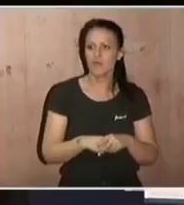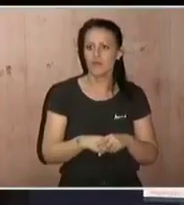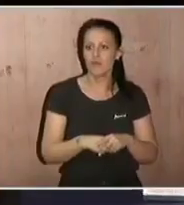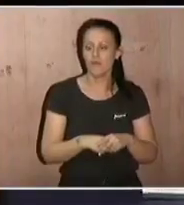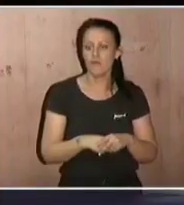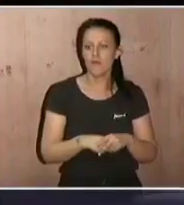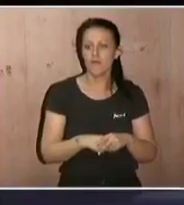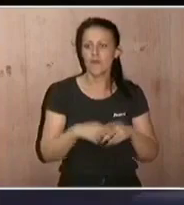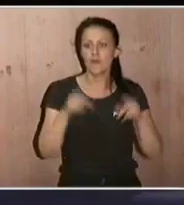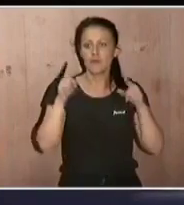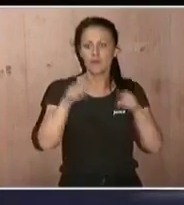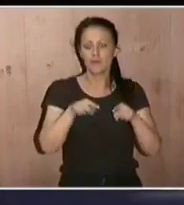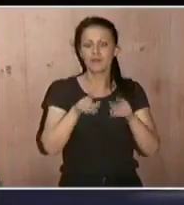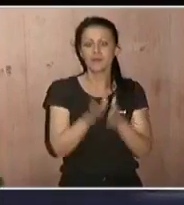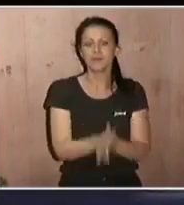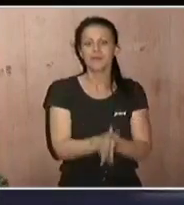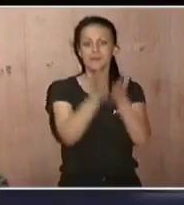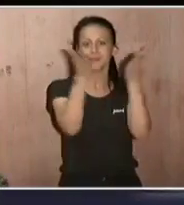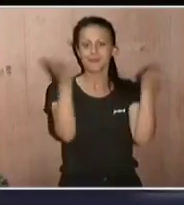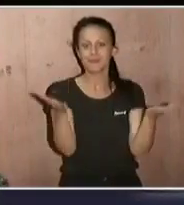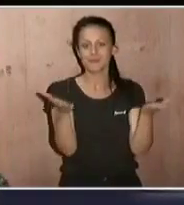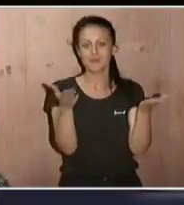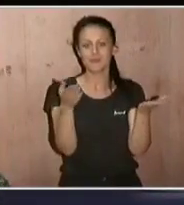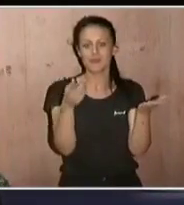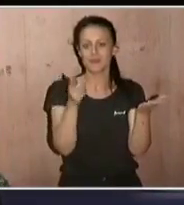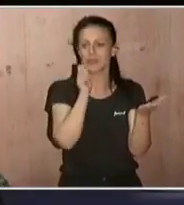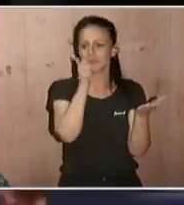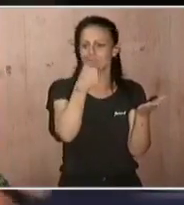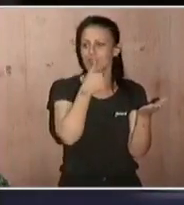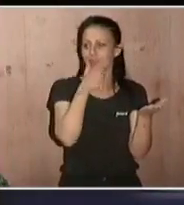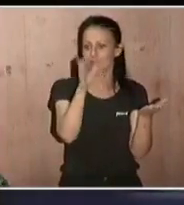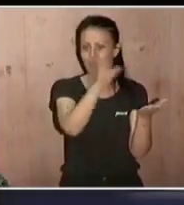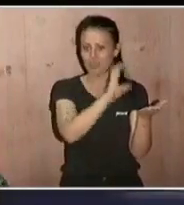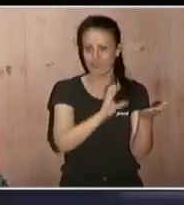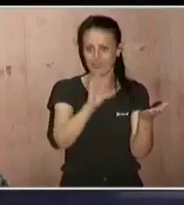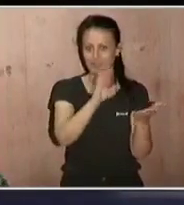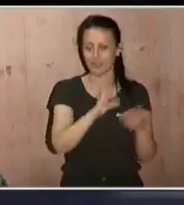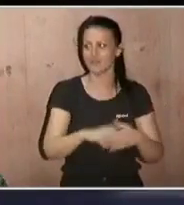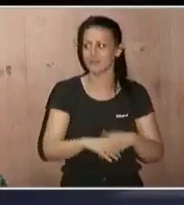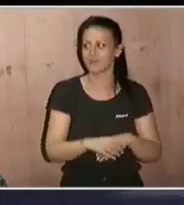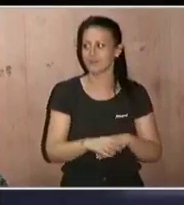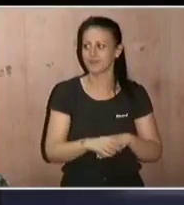He aquí el libro que simboliza los secretos de las ciencias.